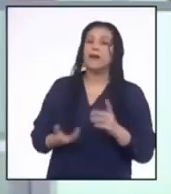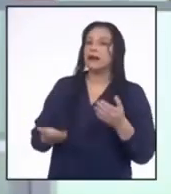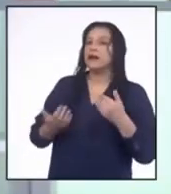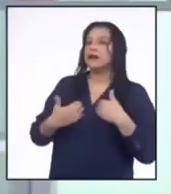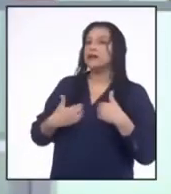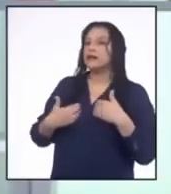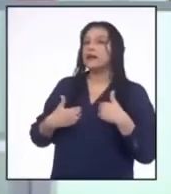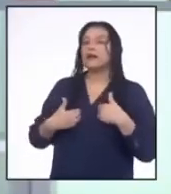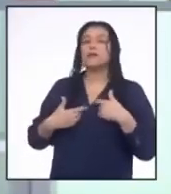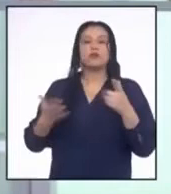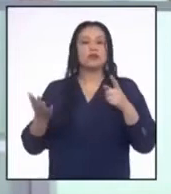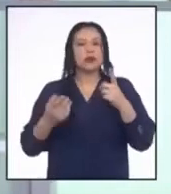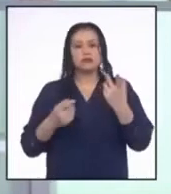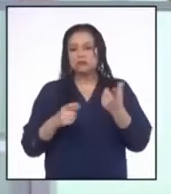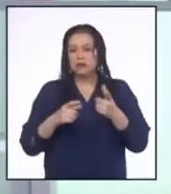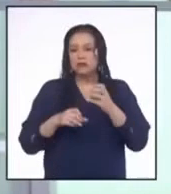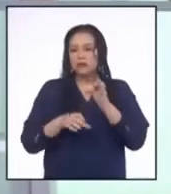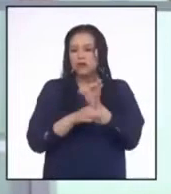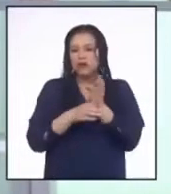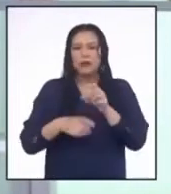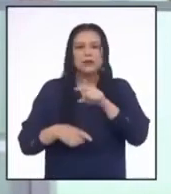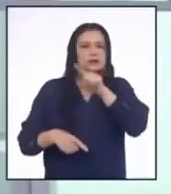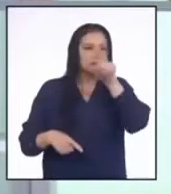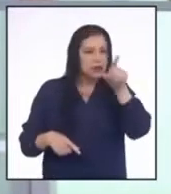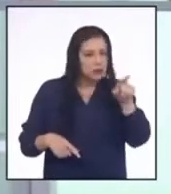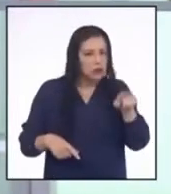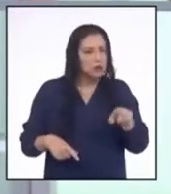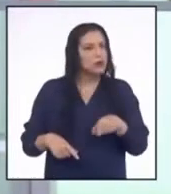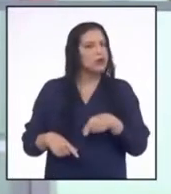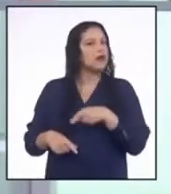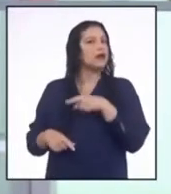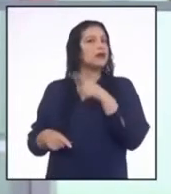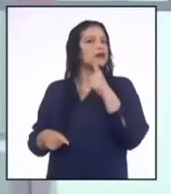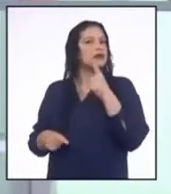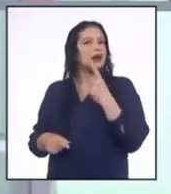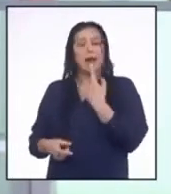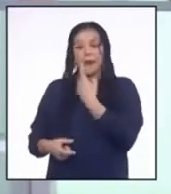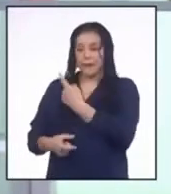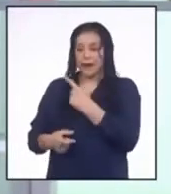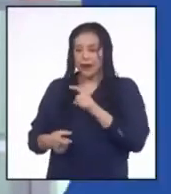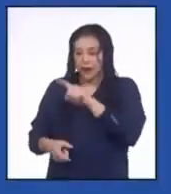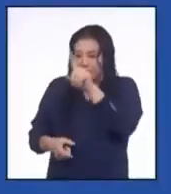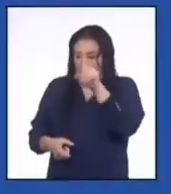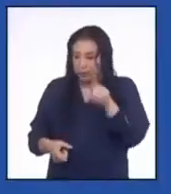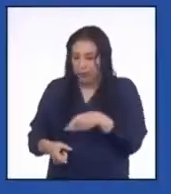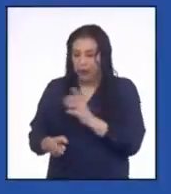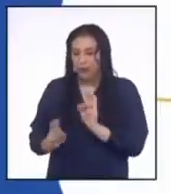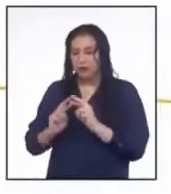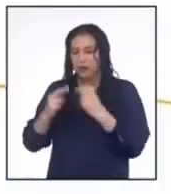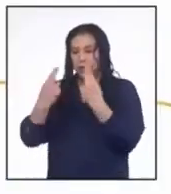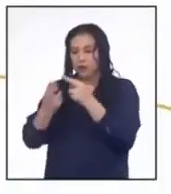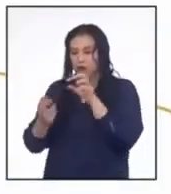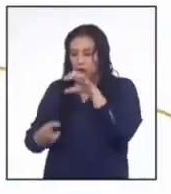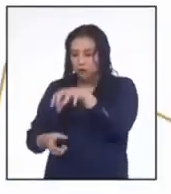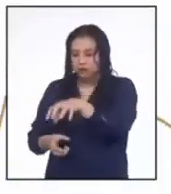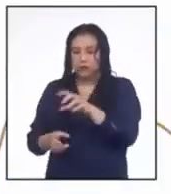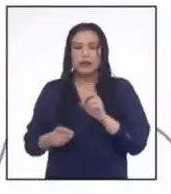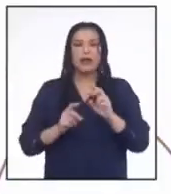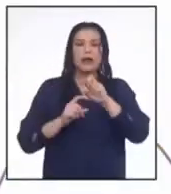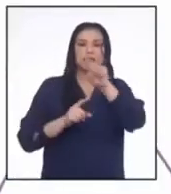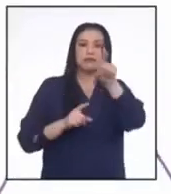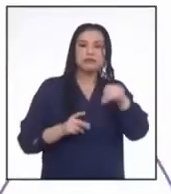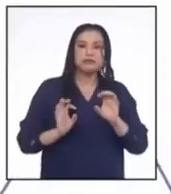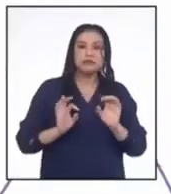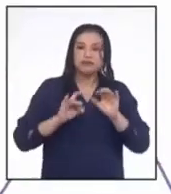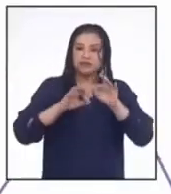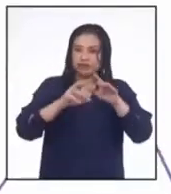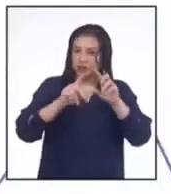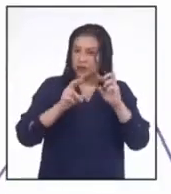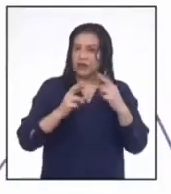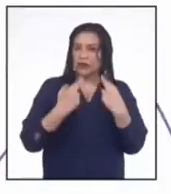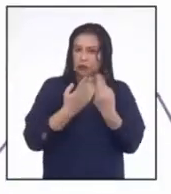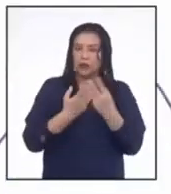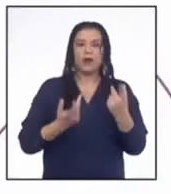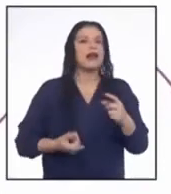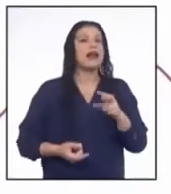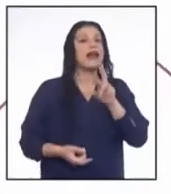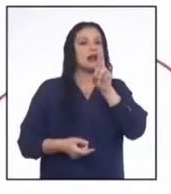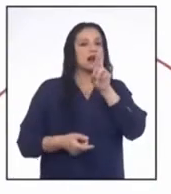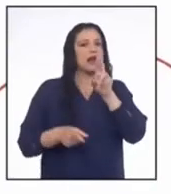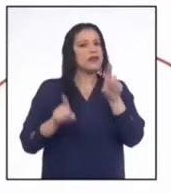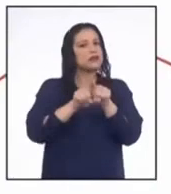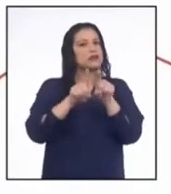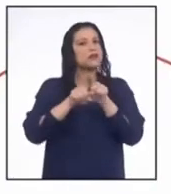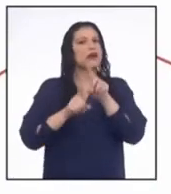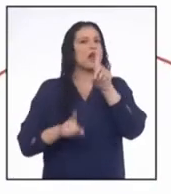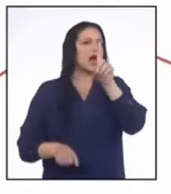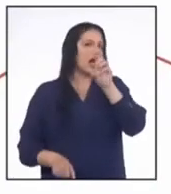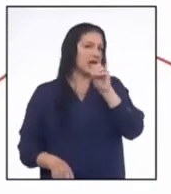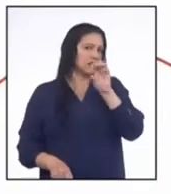una forma circular, un centro de circunferencia para cada punto de reunión. El radio de la circunferencia es de 100